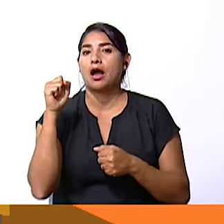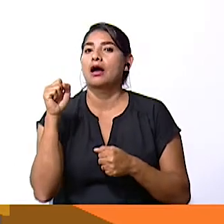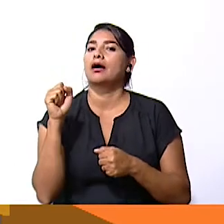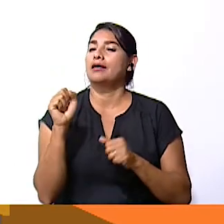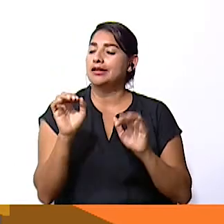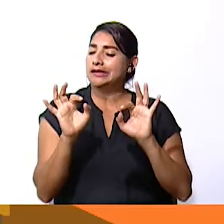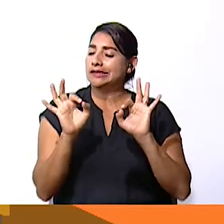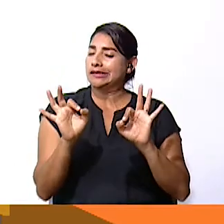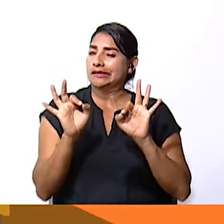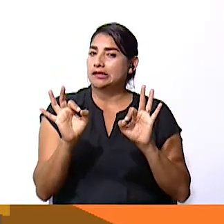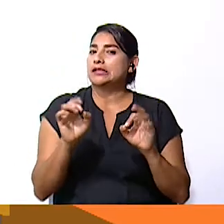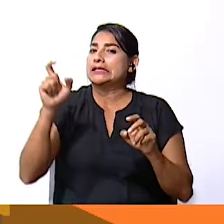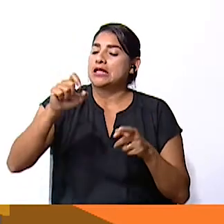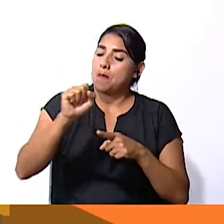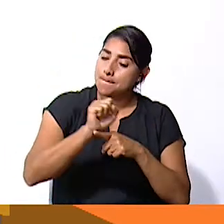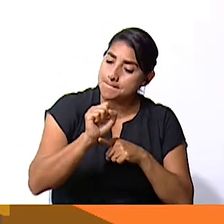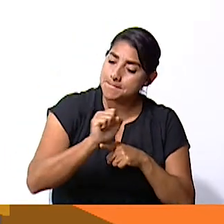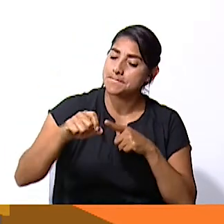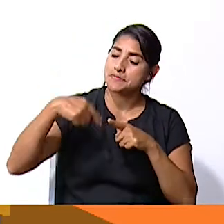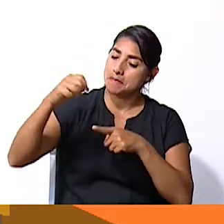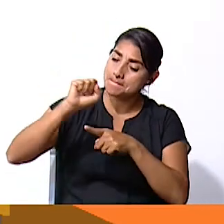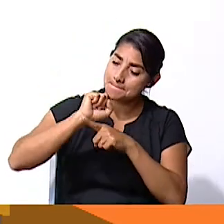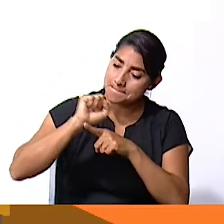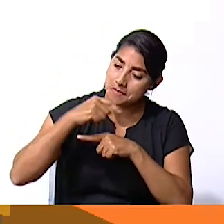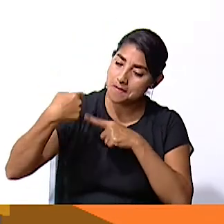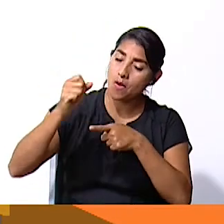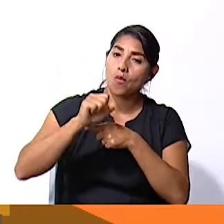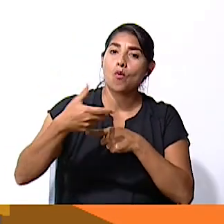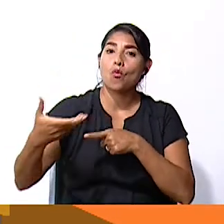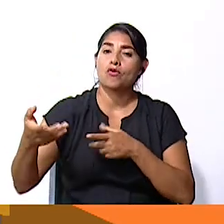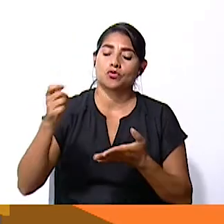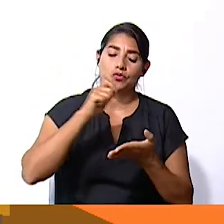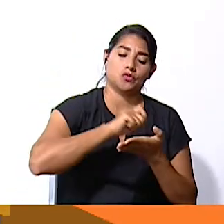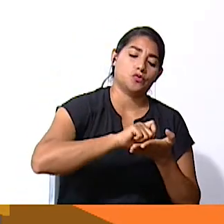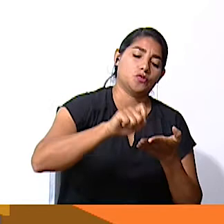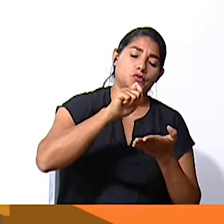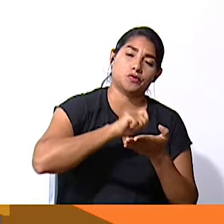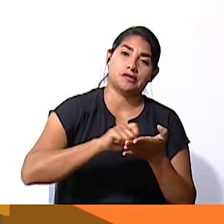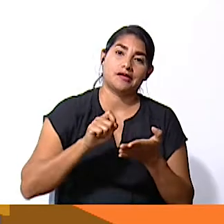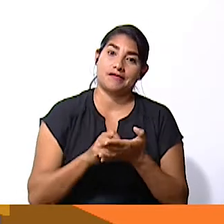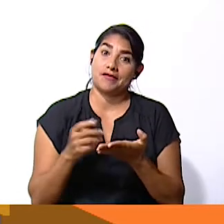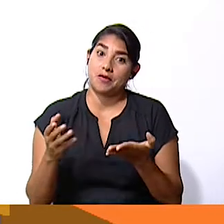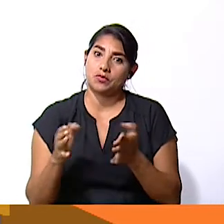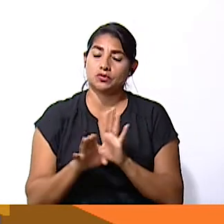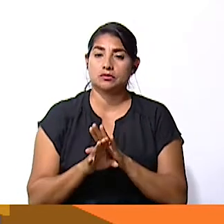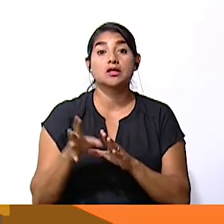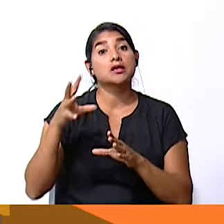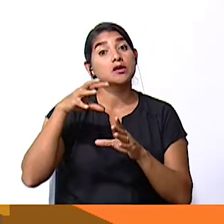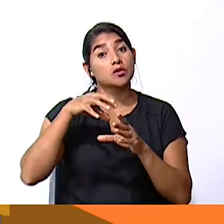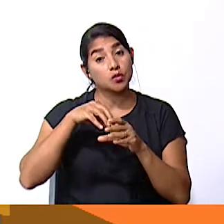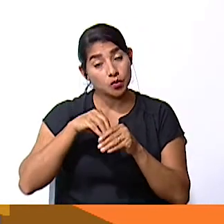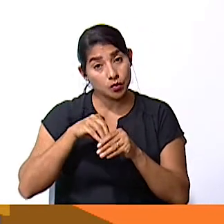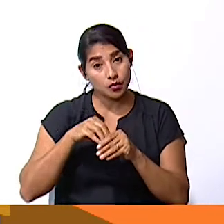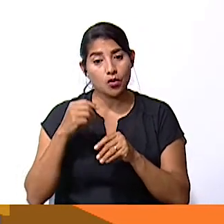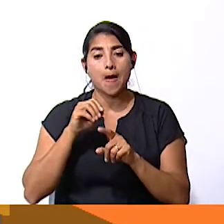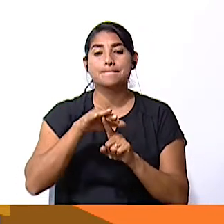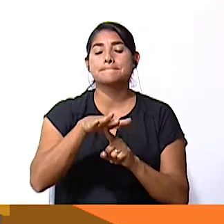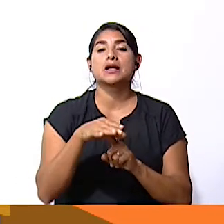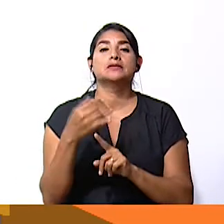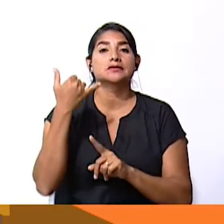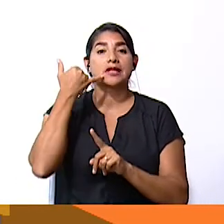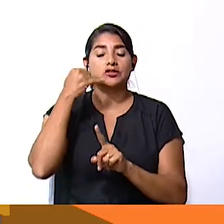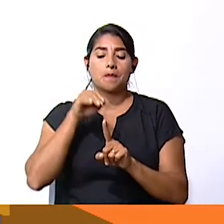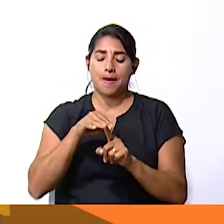Necesitamos utilizarlos, ponerlos en práctica cuando nosotros escribimos, incluso cuando enviamos un